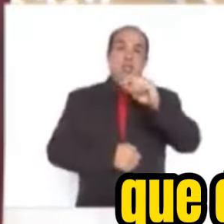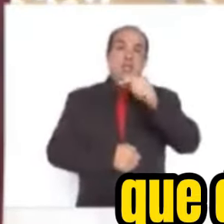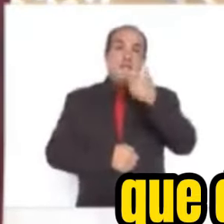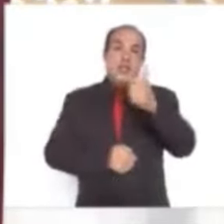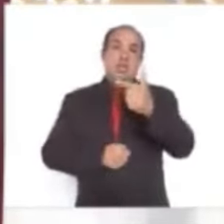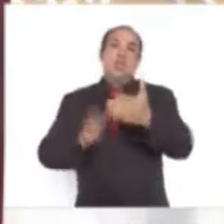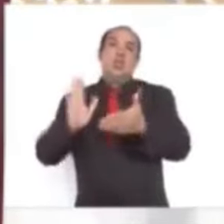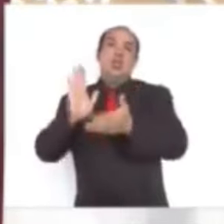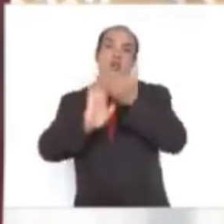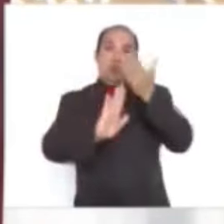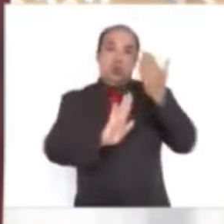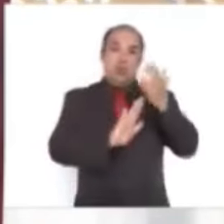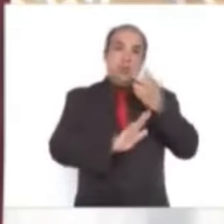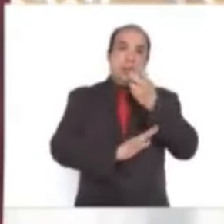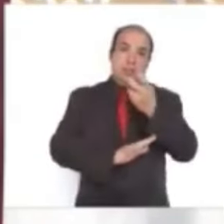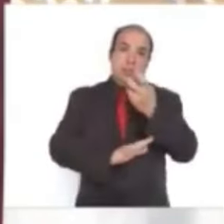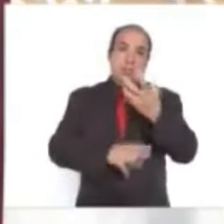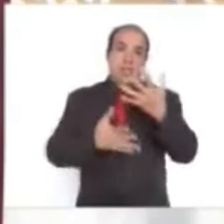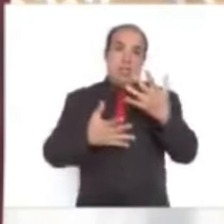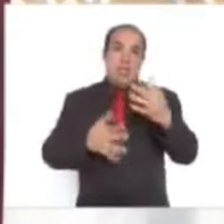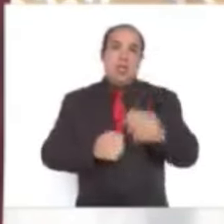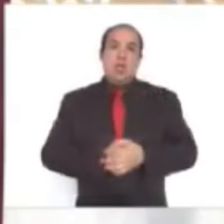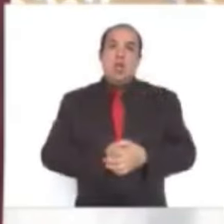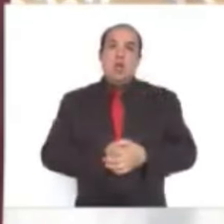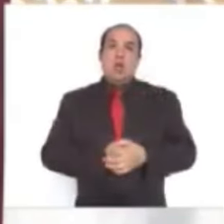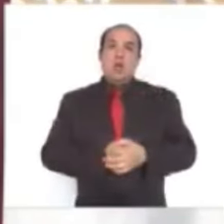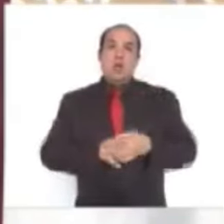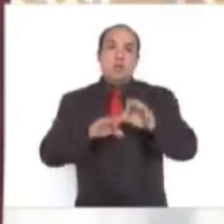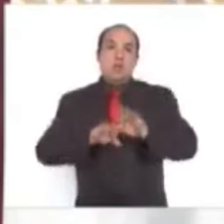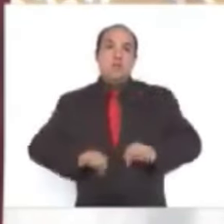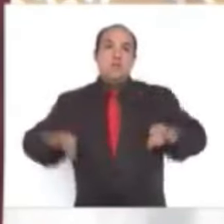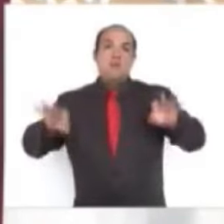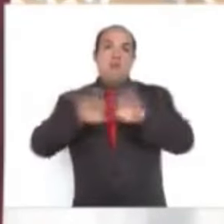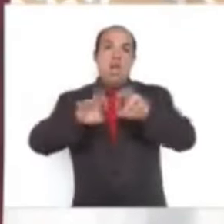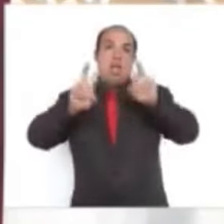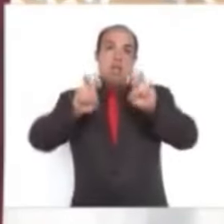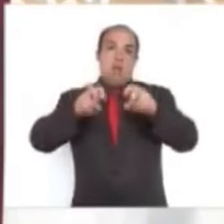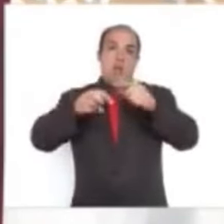impacto durísimo, hay tres que se encontraron